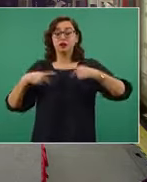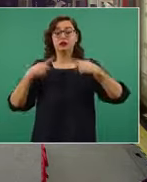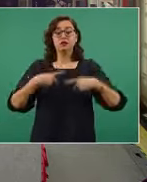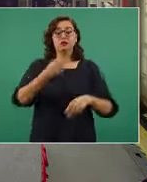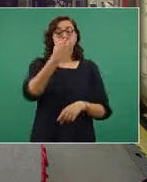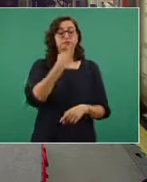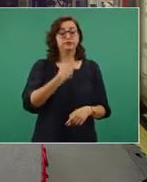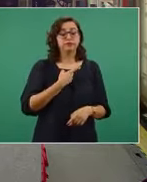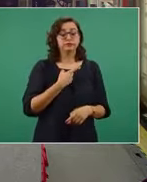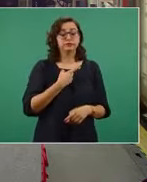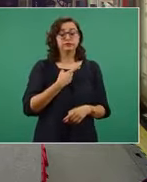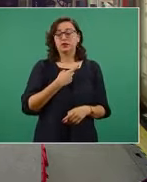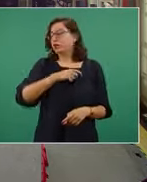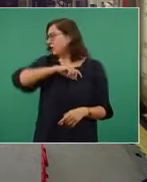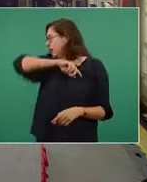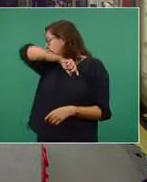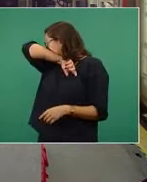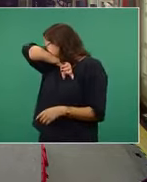así,